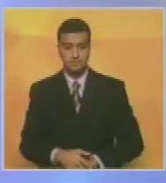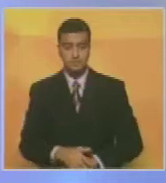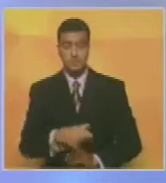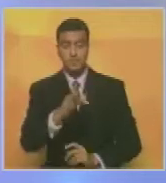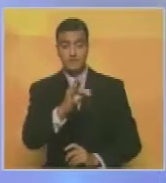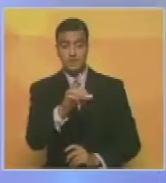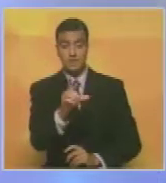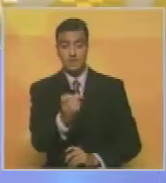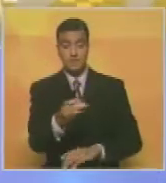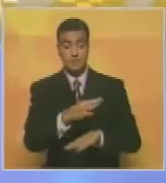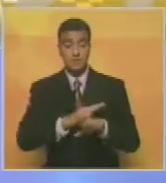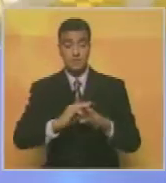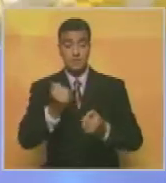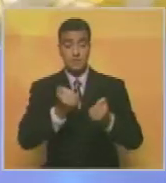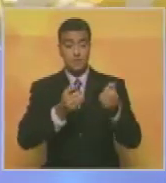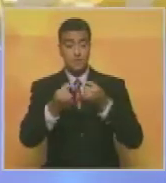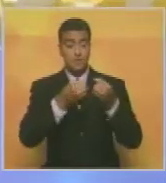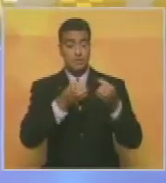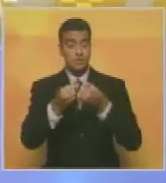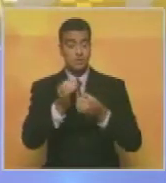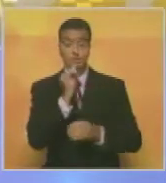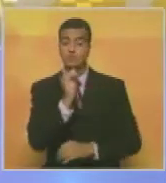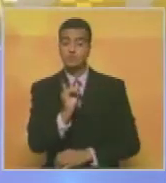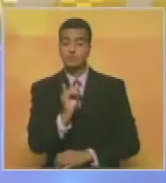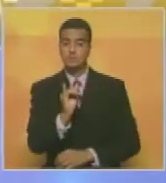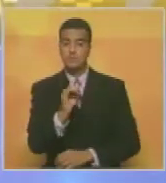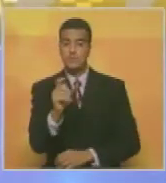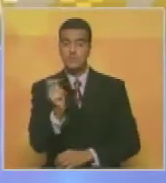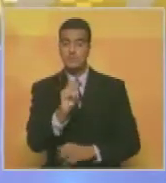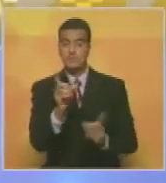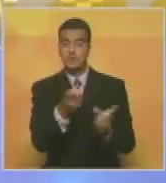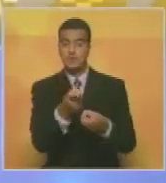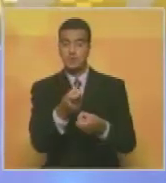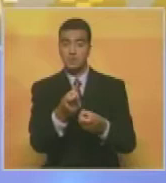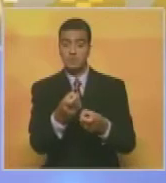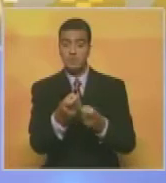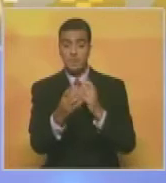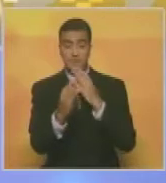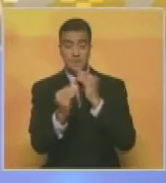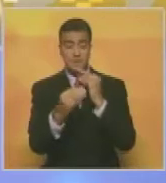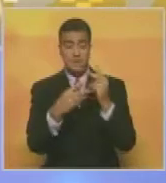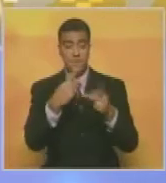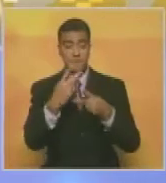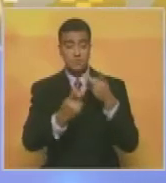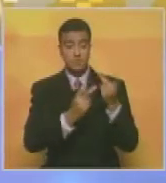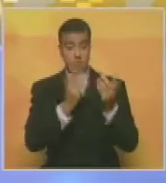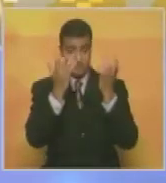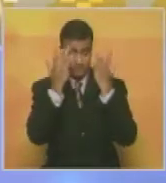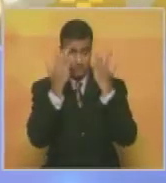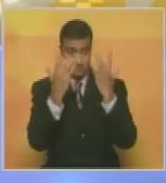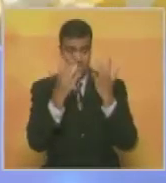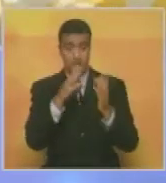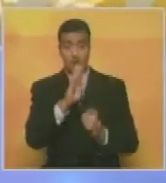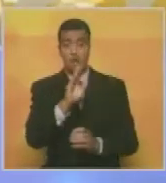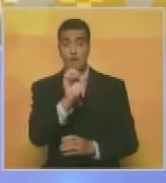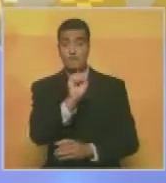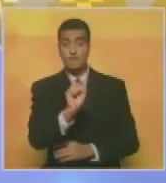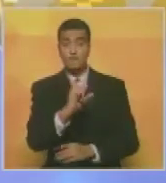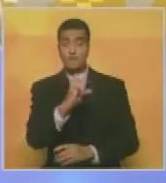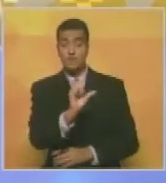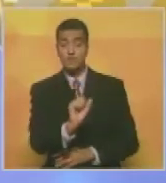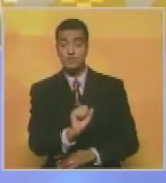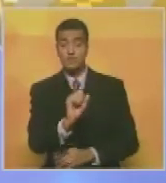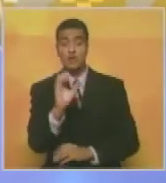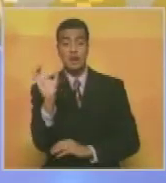Francisco Garcés, el ministro de Transporte y Comunicaciones, anunció que para el mes de agosto comenzarán las pruebas operativas experimentales del Bus Caracas. La información la